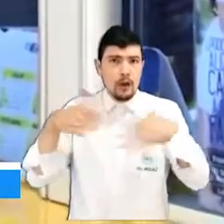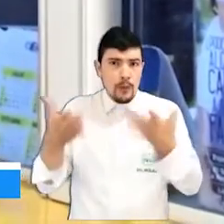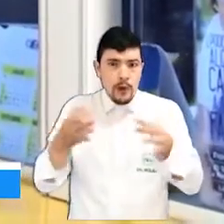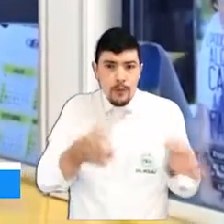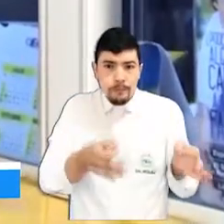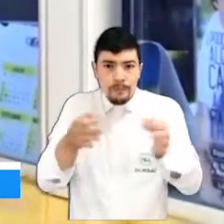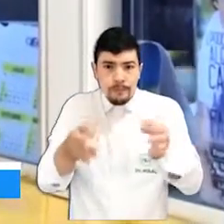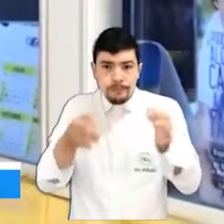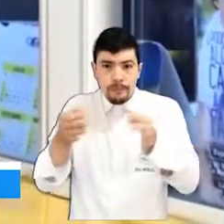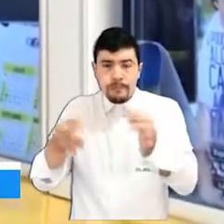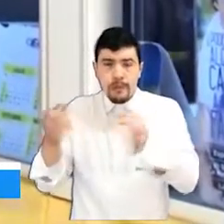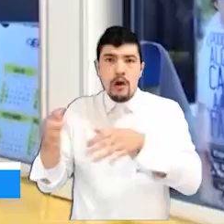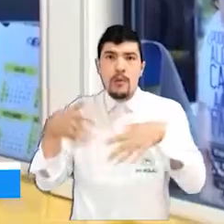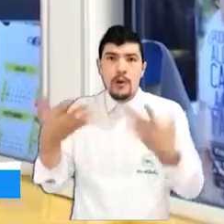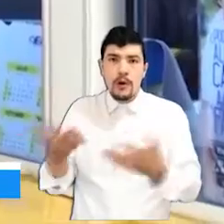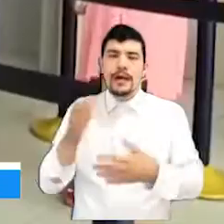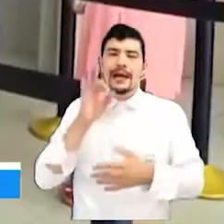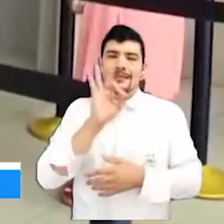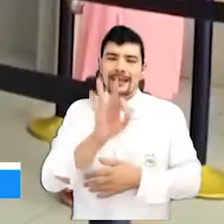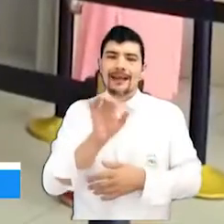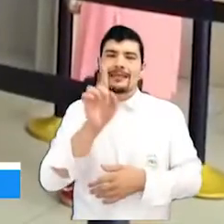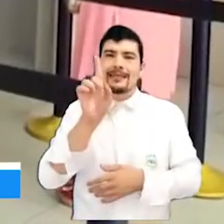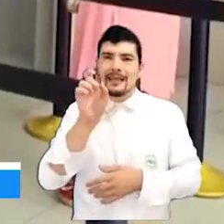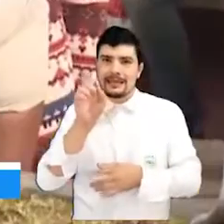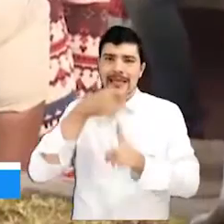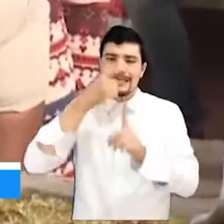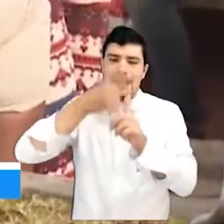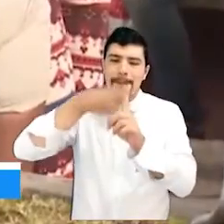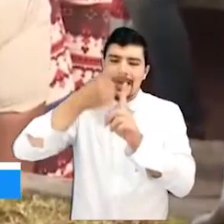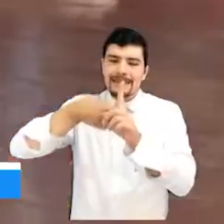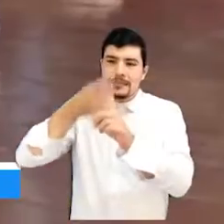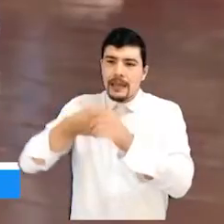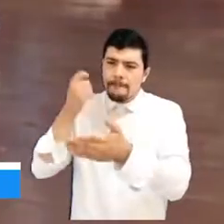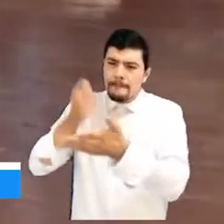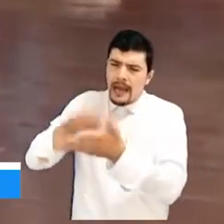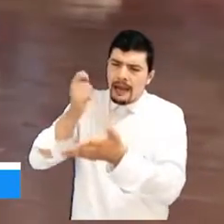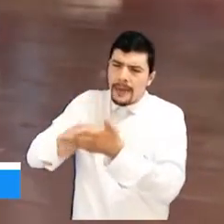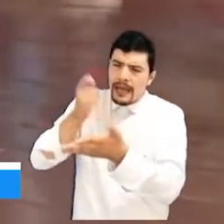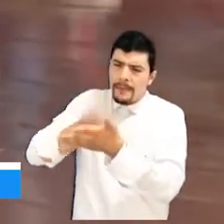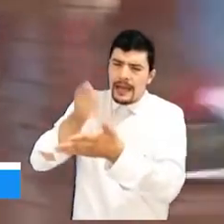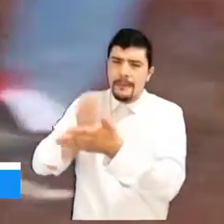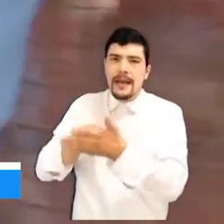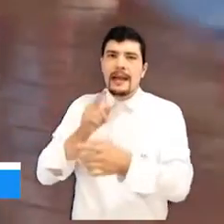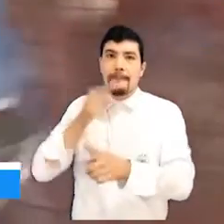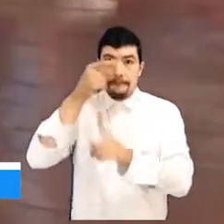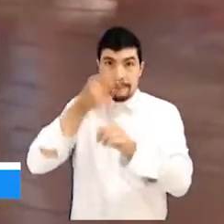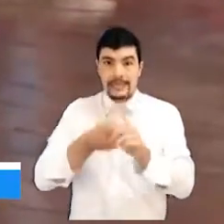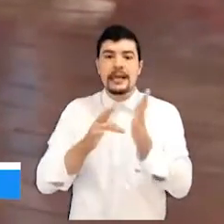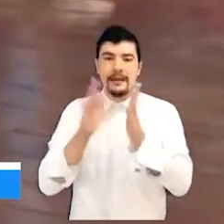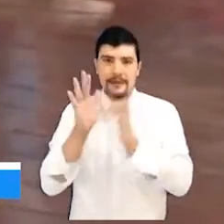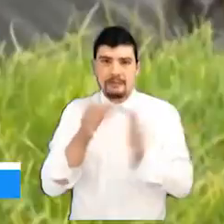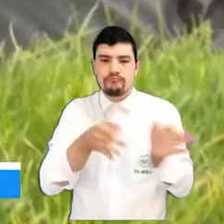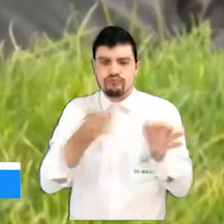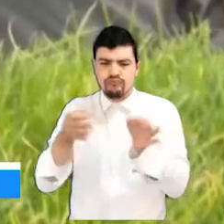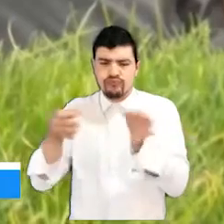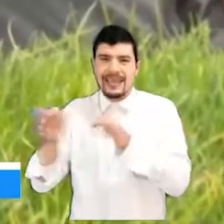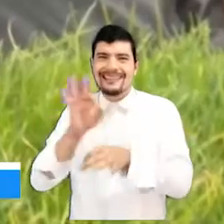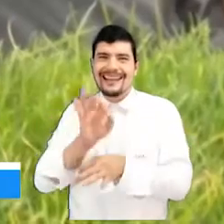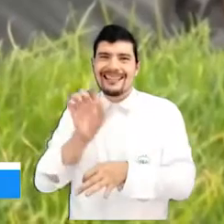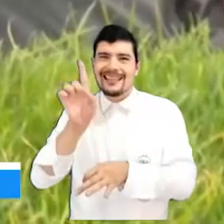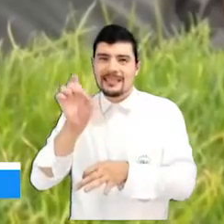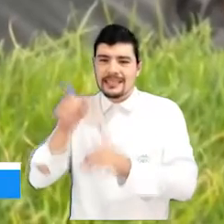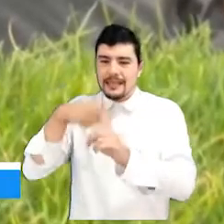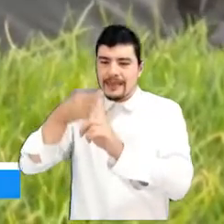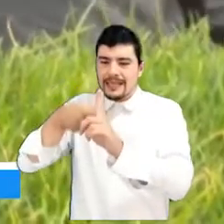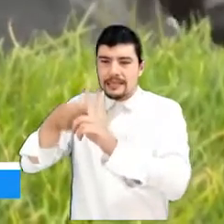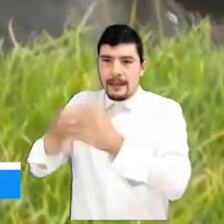de 225 mil pesos entregado a 25 mil familias y el aplazamiento del impuesto predial y el impuesto de industria y comercio hasta el 30